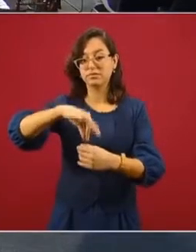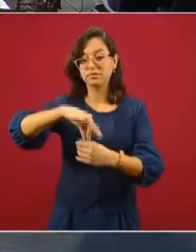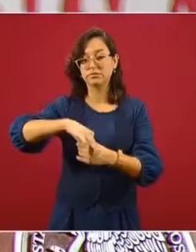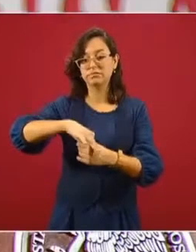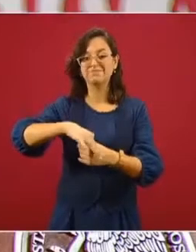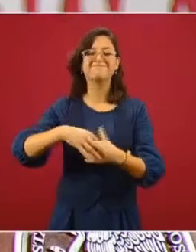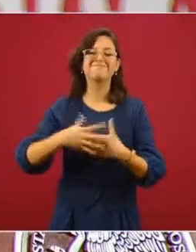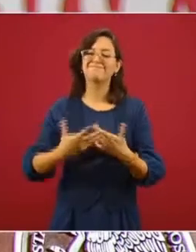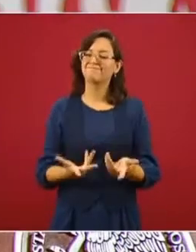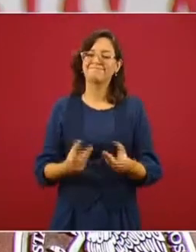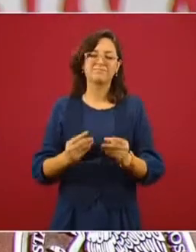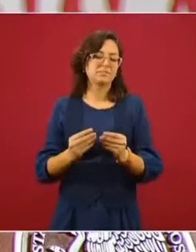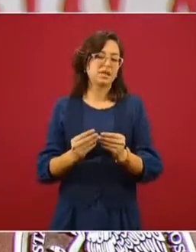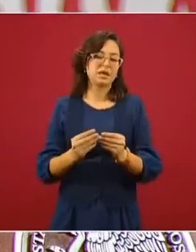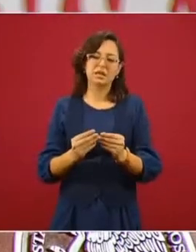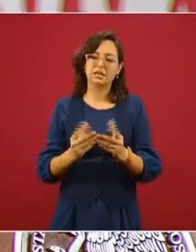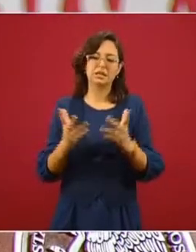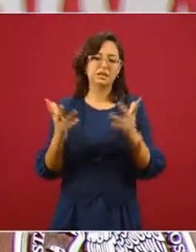pues se va a ir